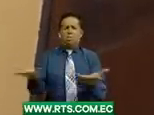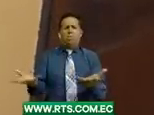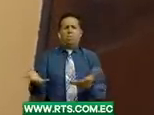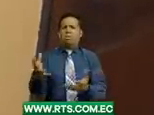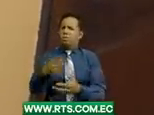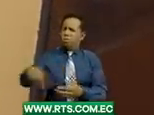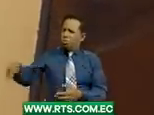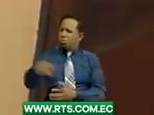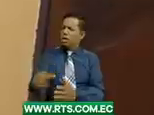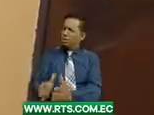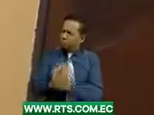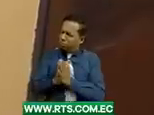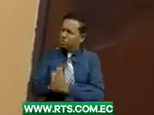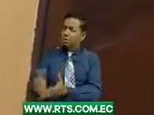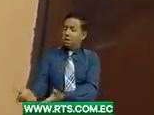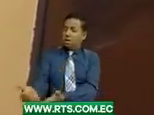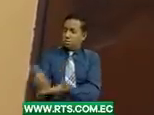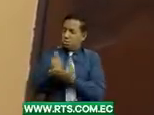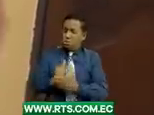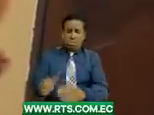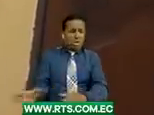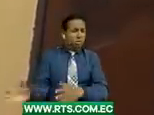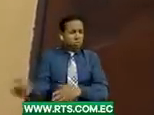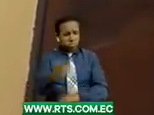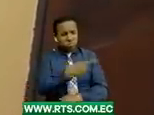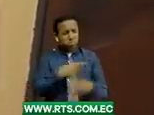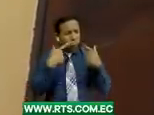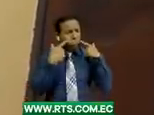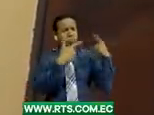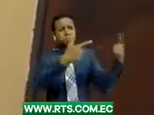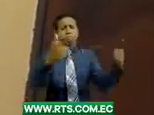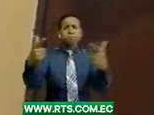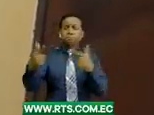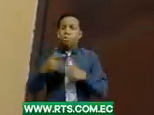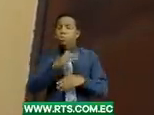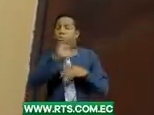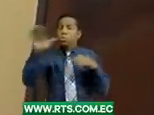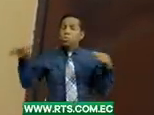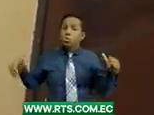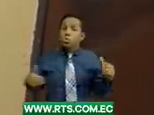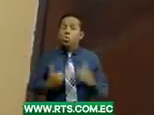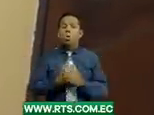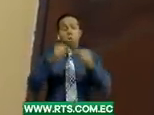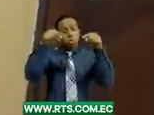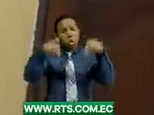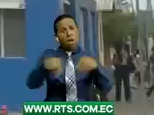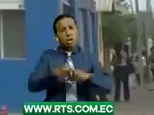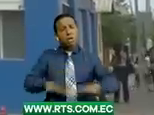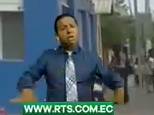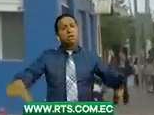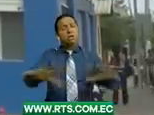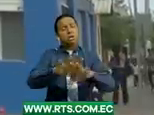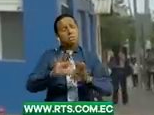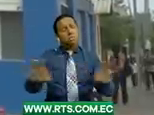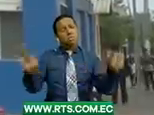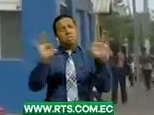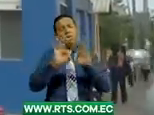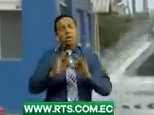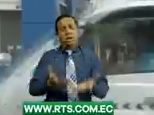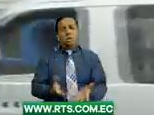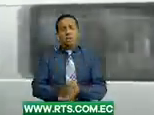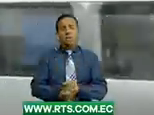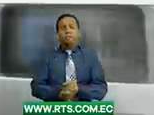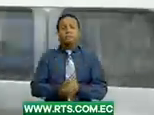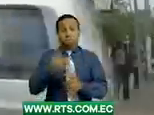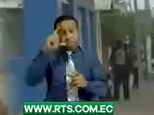que se tiene que hacer ahora, ¿no? Que ellos velen por la seguridad de todos los hermanos peninsulares. La Fiscalía continúa con